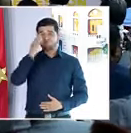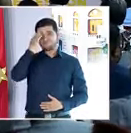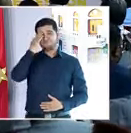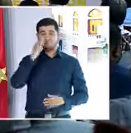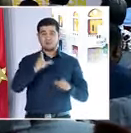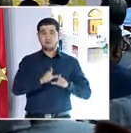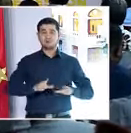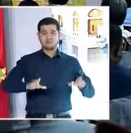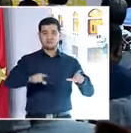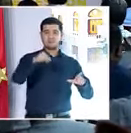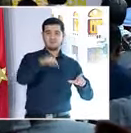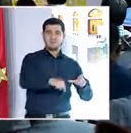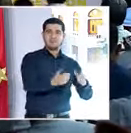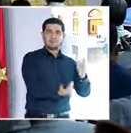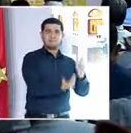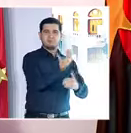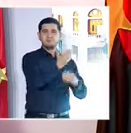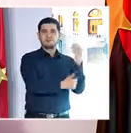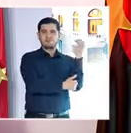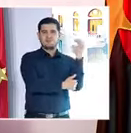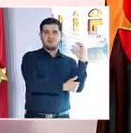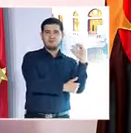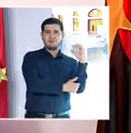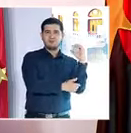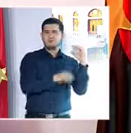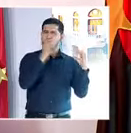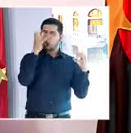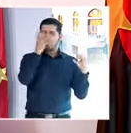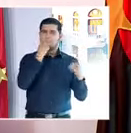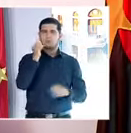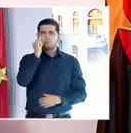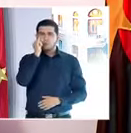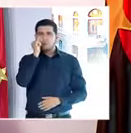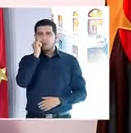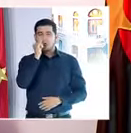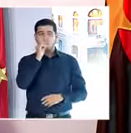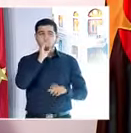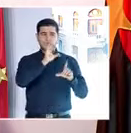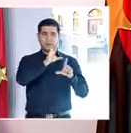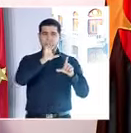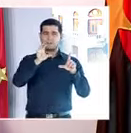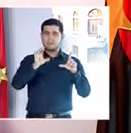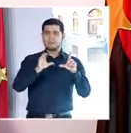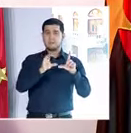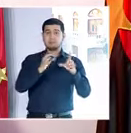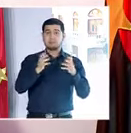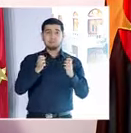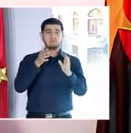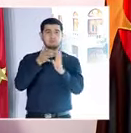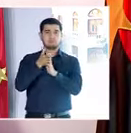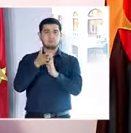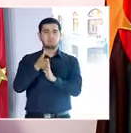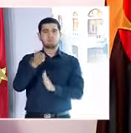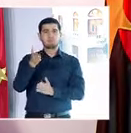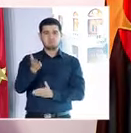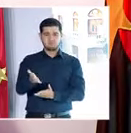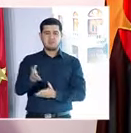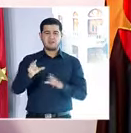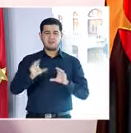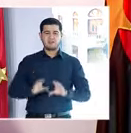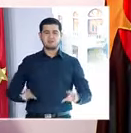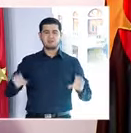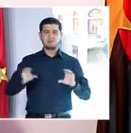Todo comenzó. Después de observar este hermoso video de nuestro departamento, quiero contarles que este ejercicio de buen gobierno se